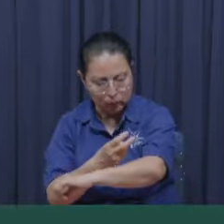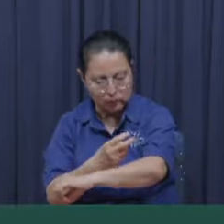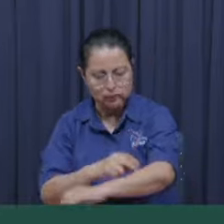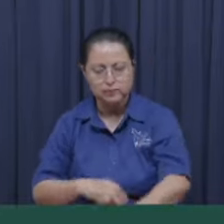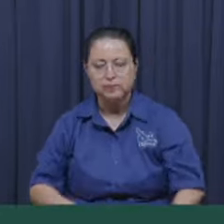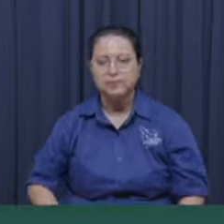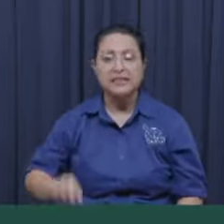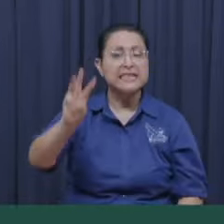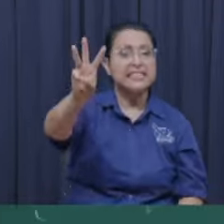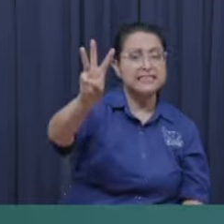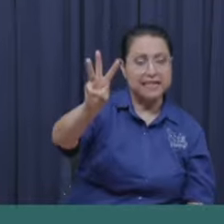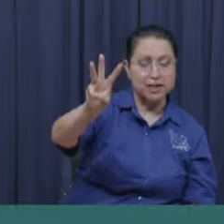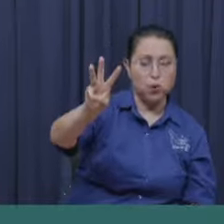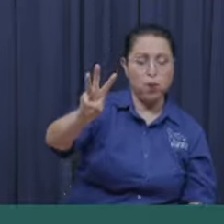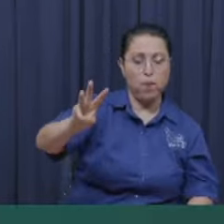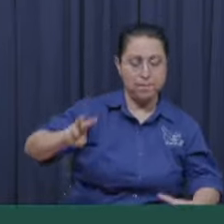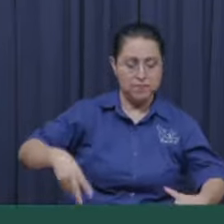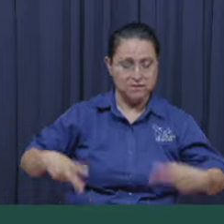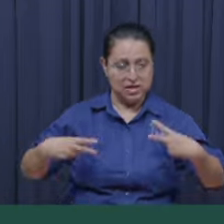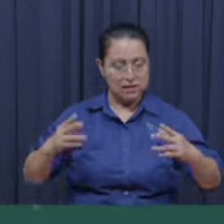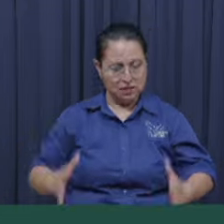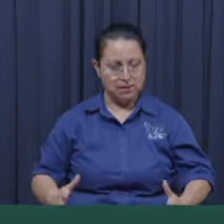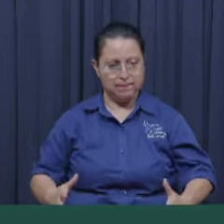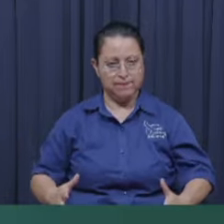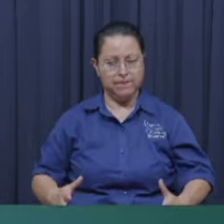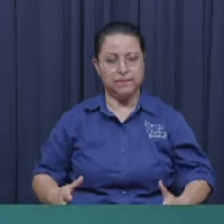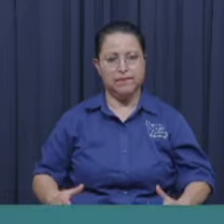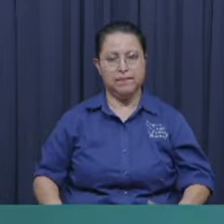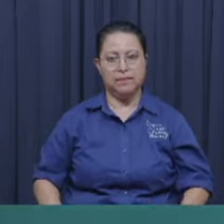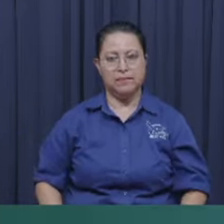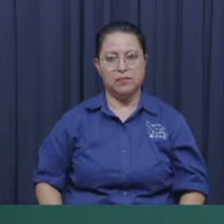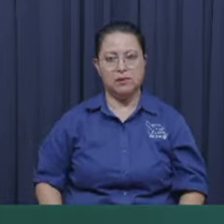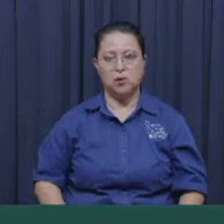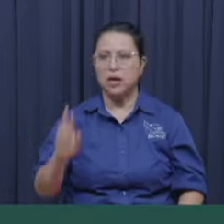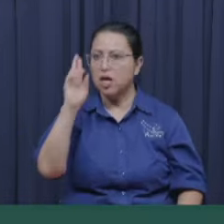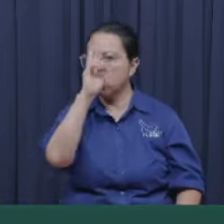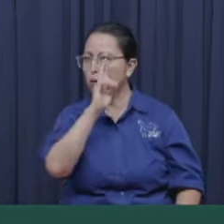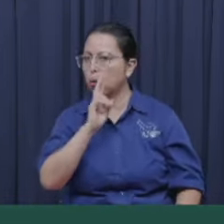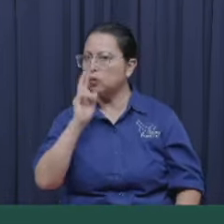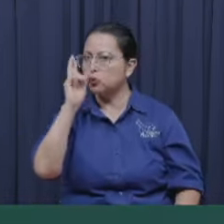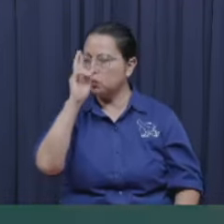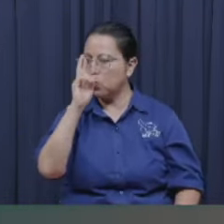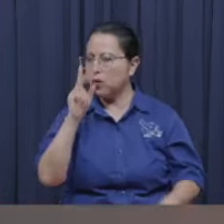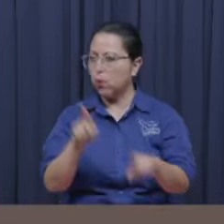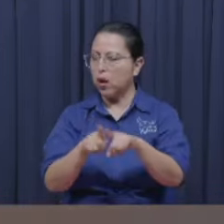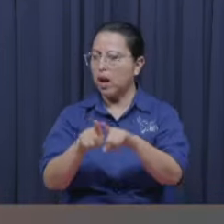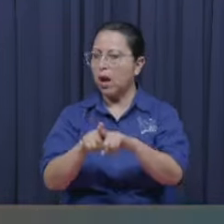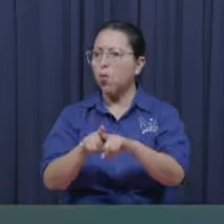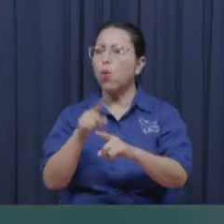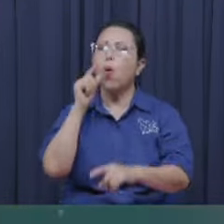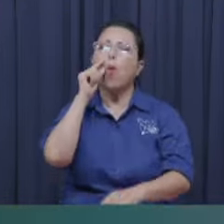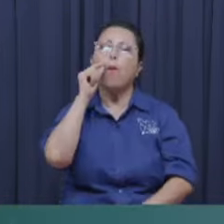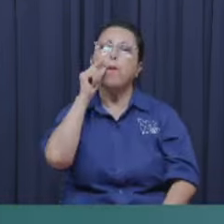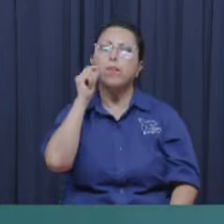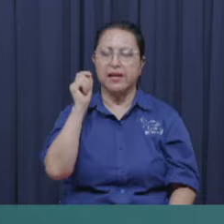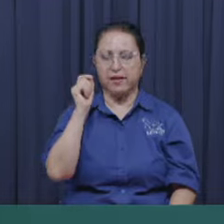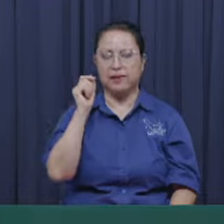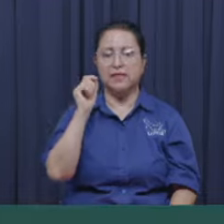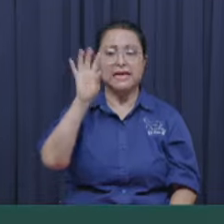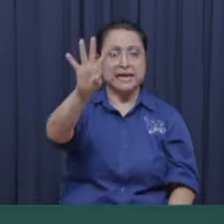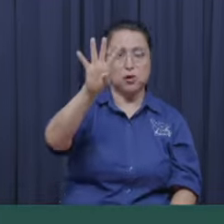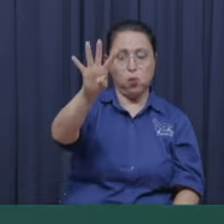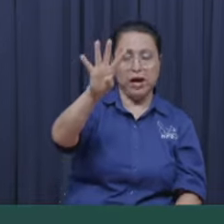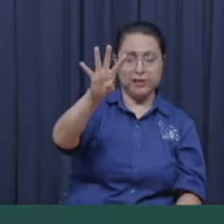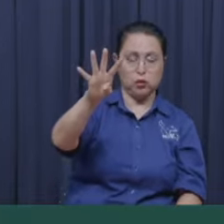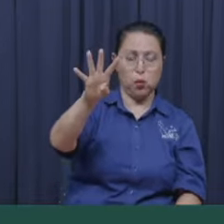El tercer ser viviente tenía el rostro como el de un hombre. Y el